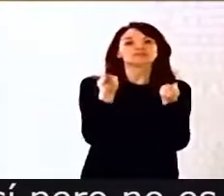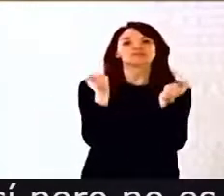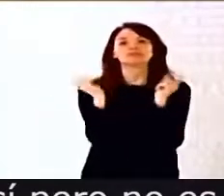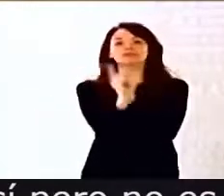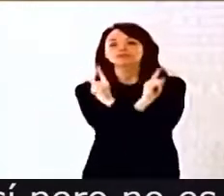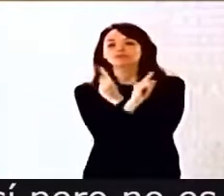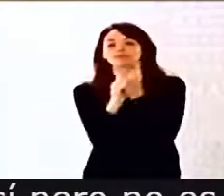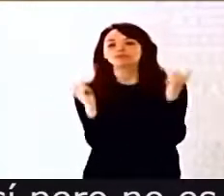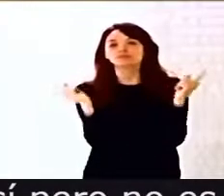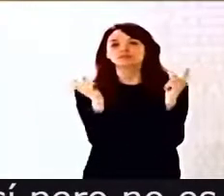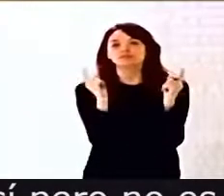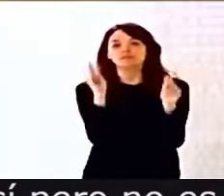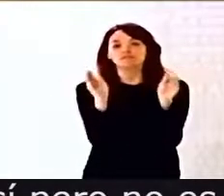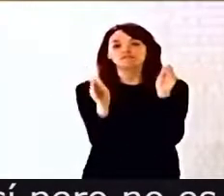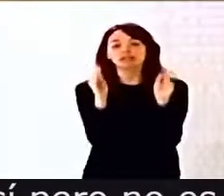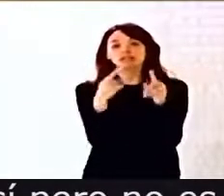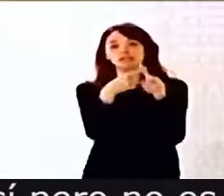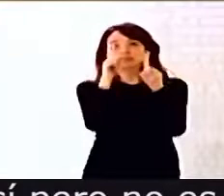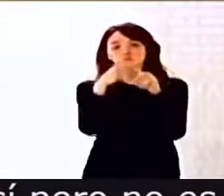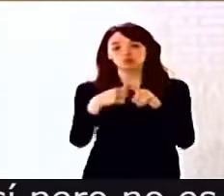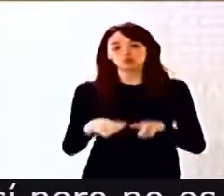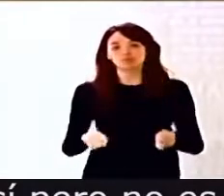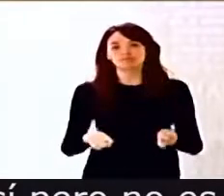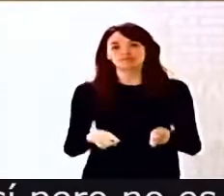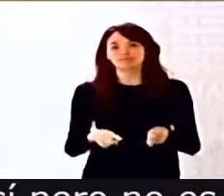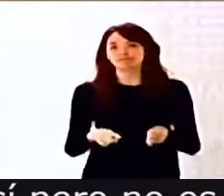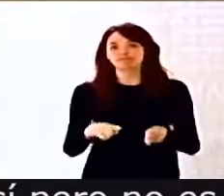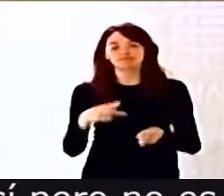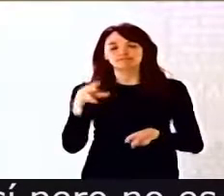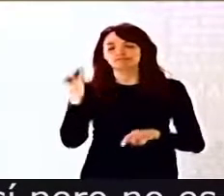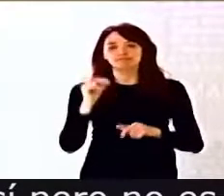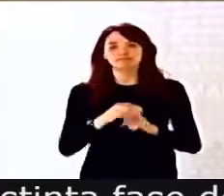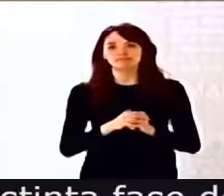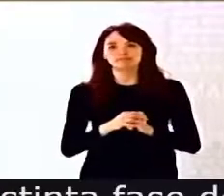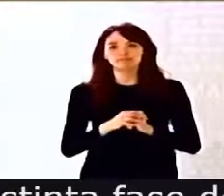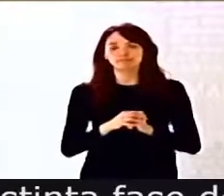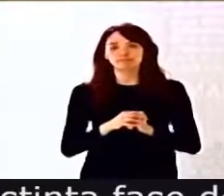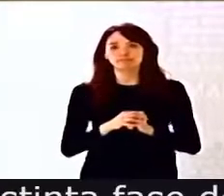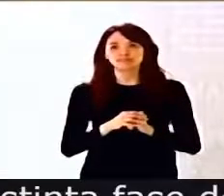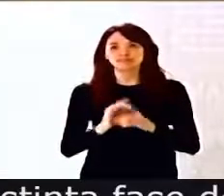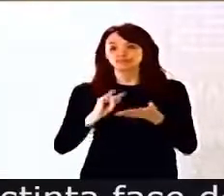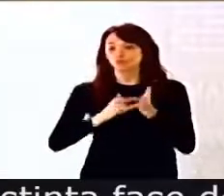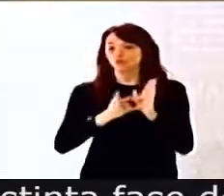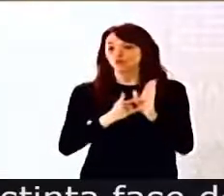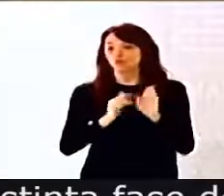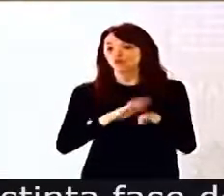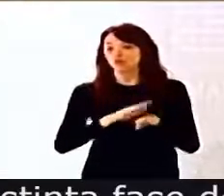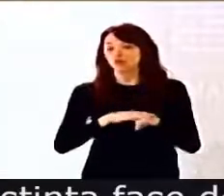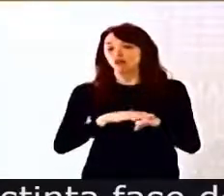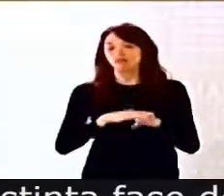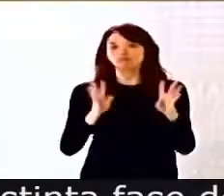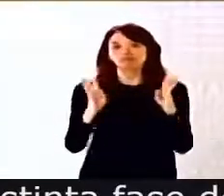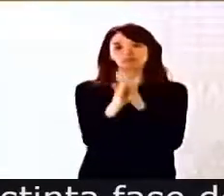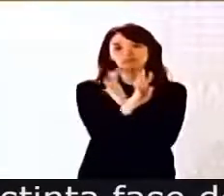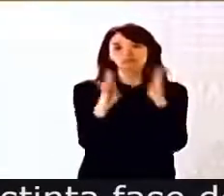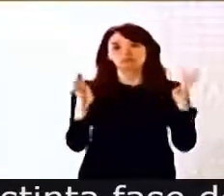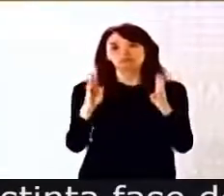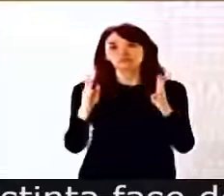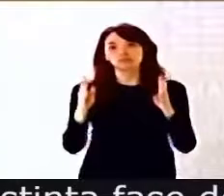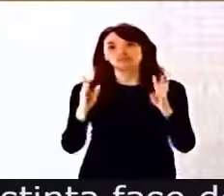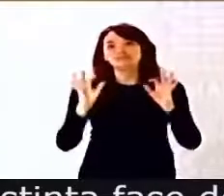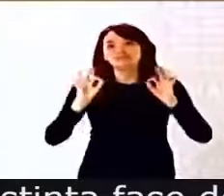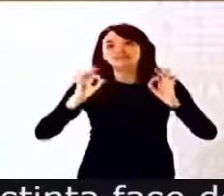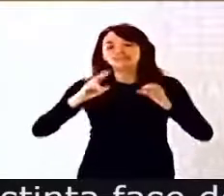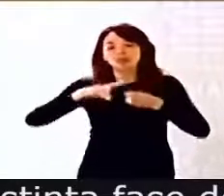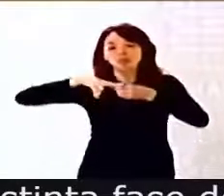entre provincias de distintas fases, en distintas fases de transición, sino que es una movilidad